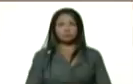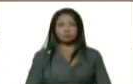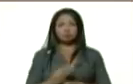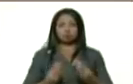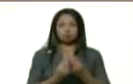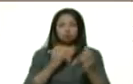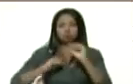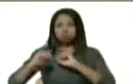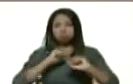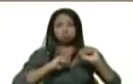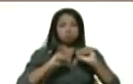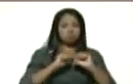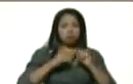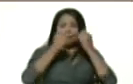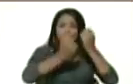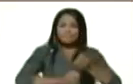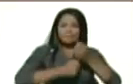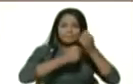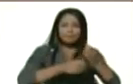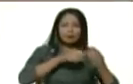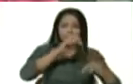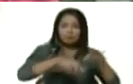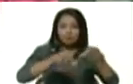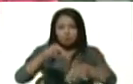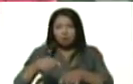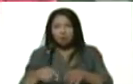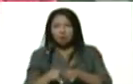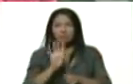junto a los movimientos campesinos del país,